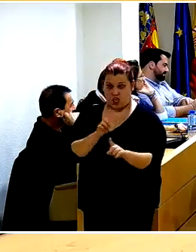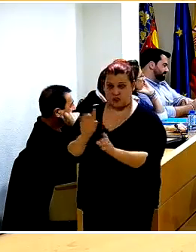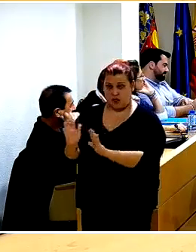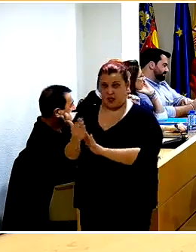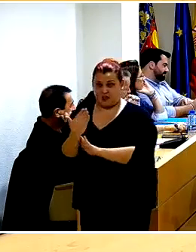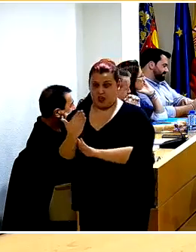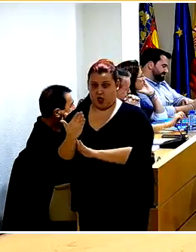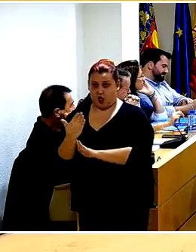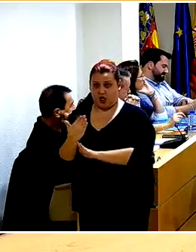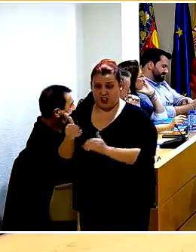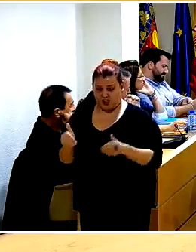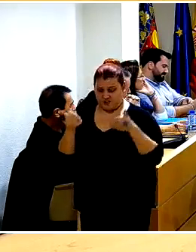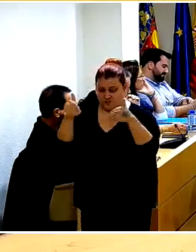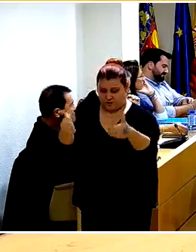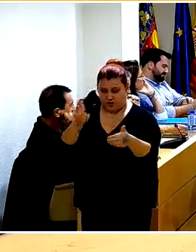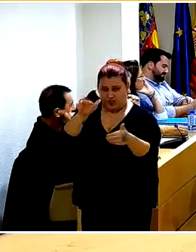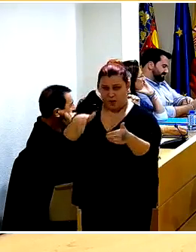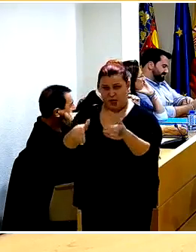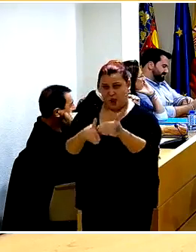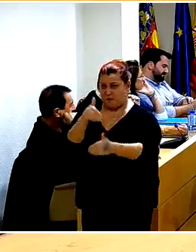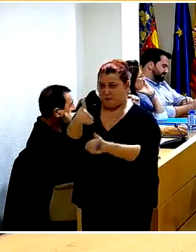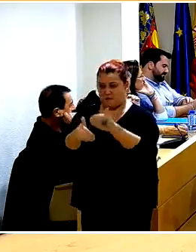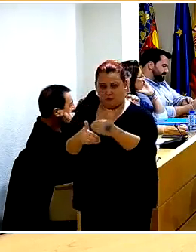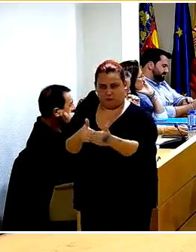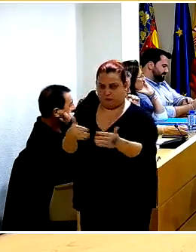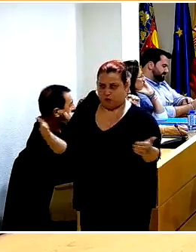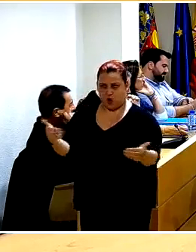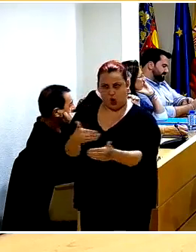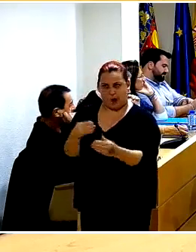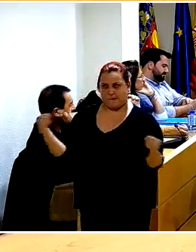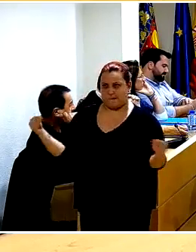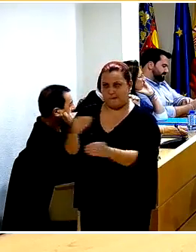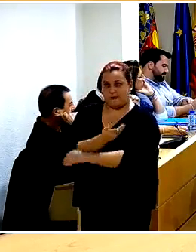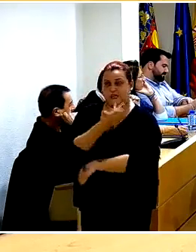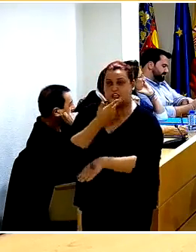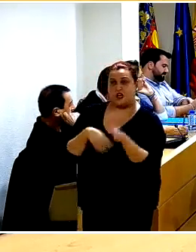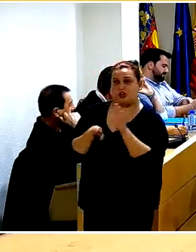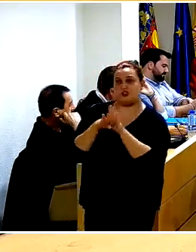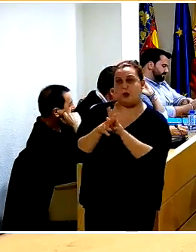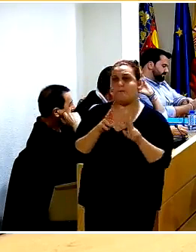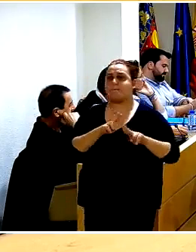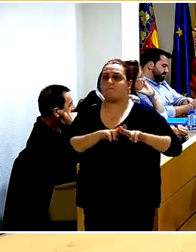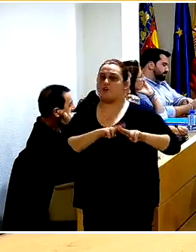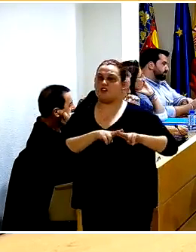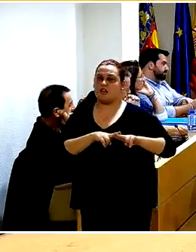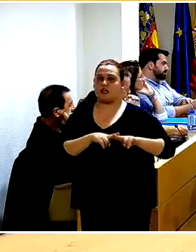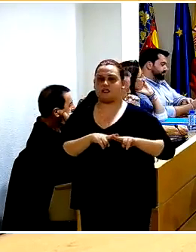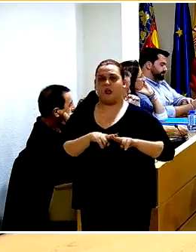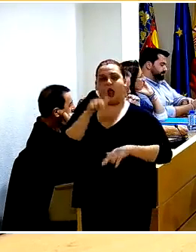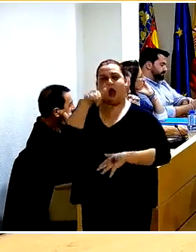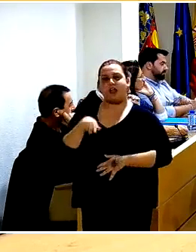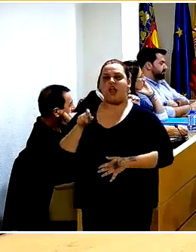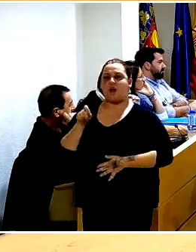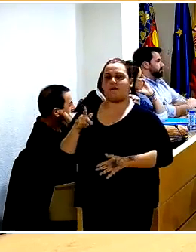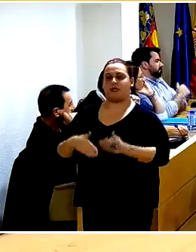prevé, desgraciadamente, que sea en el siguiente año, si continúan estas políticas que ustedes están desarrollando en Paiporta. Y